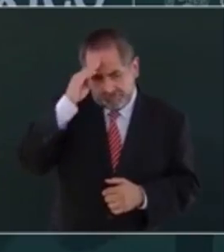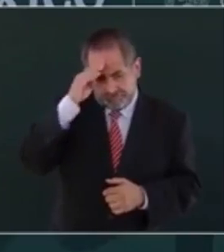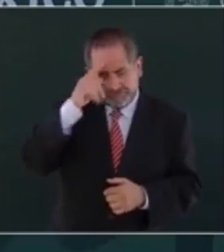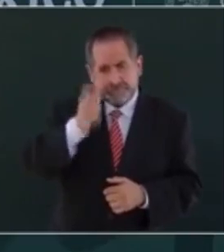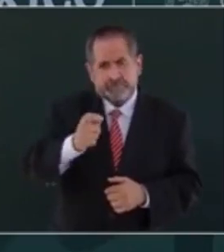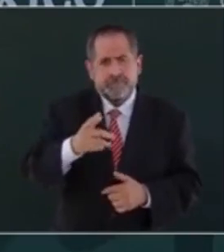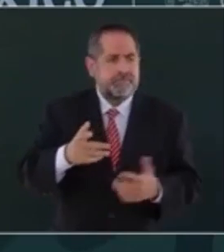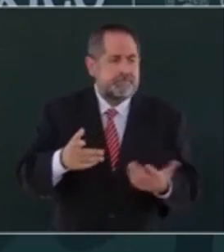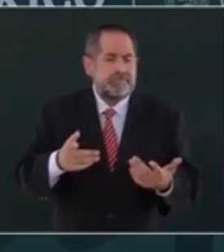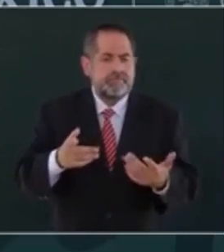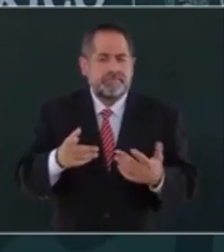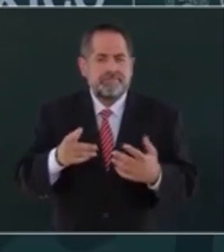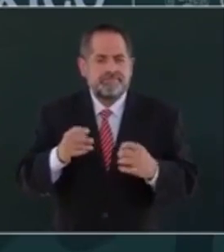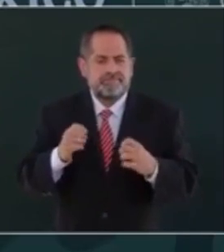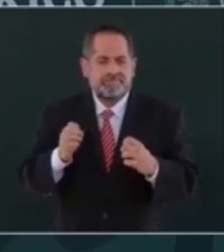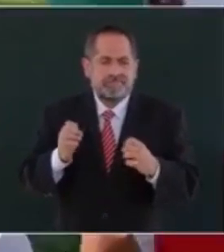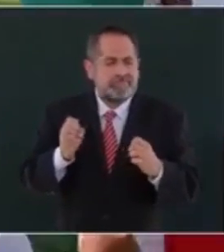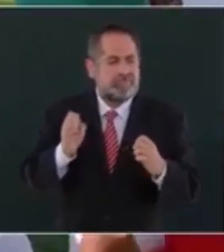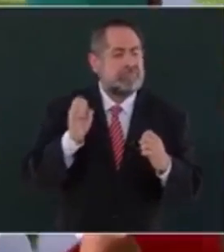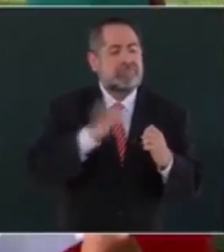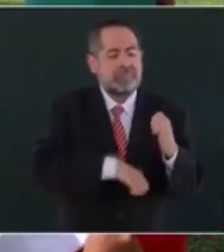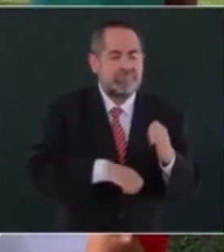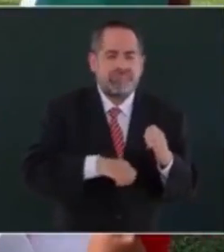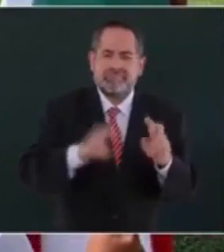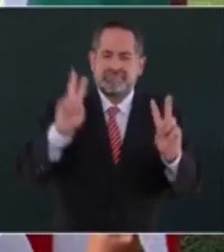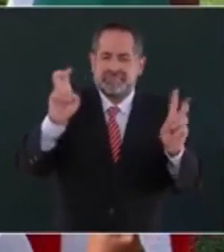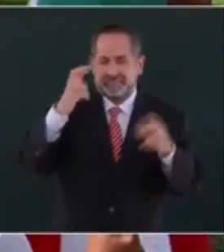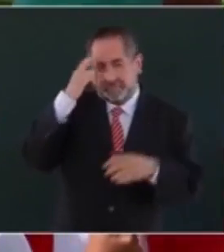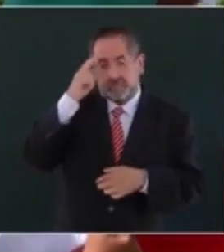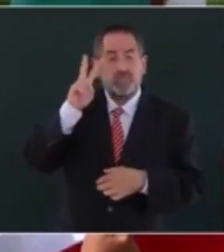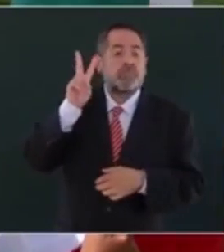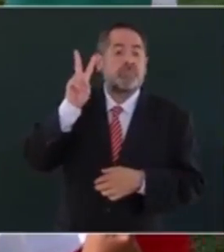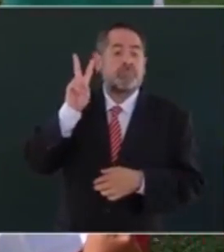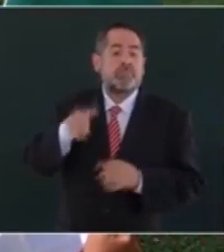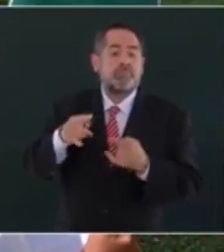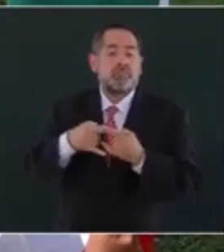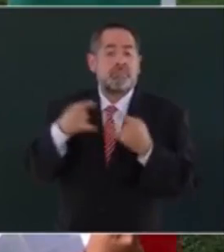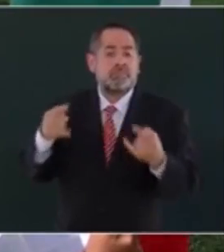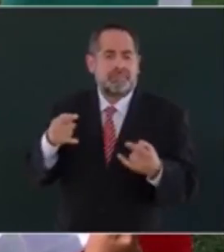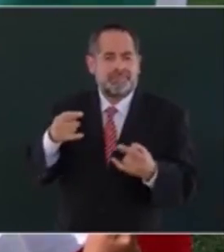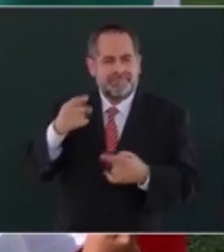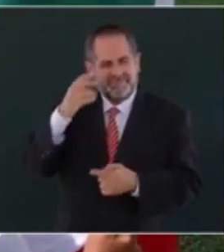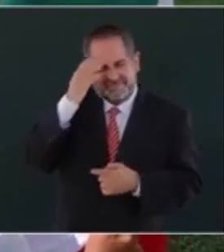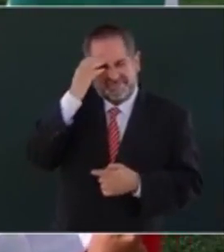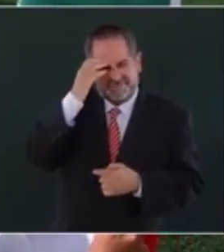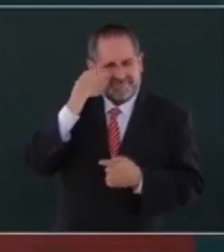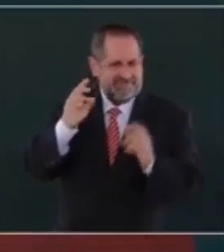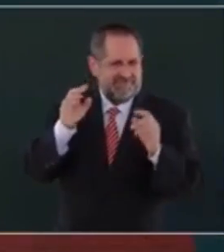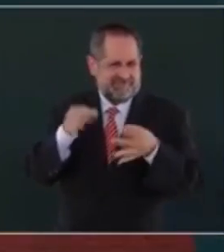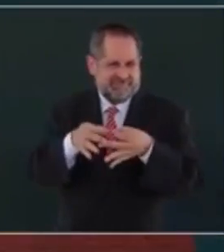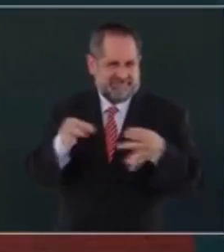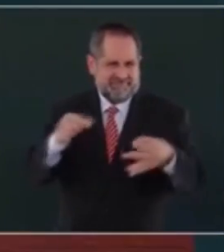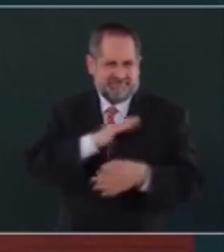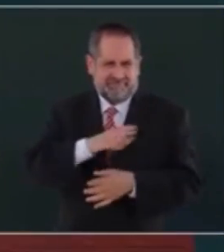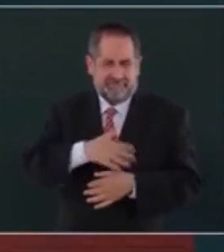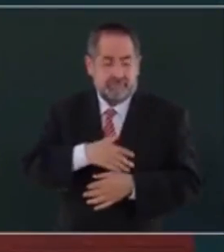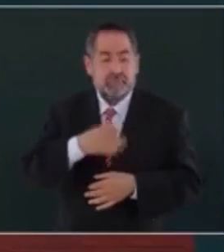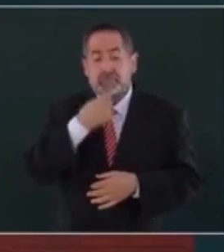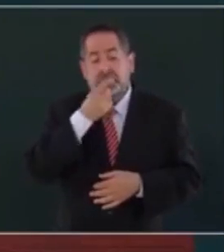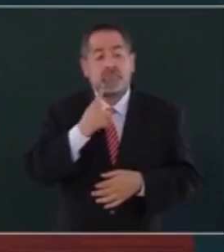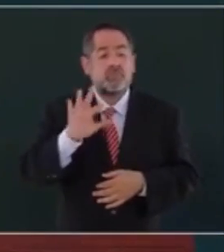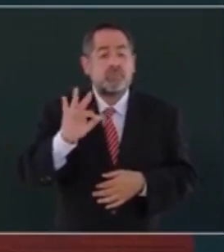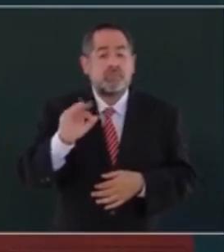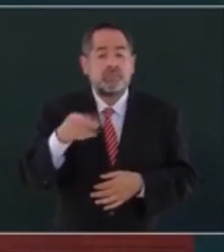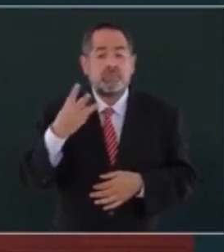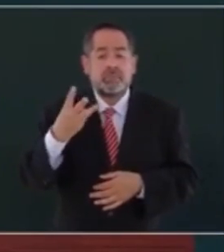engañar con la denominada verdad histórica, según la cual los 43